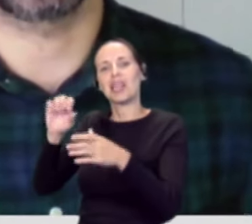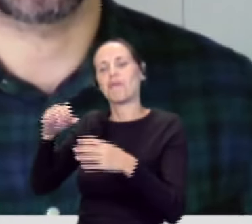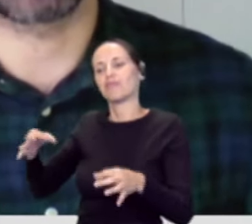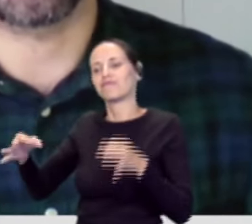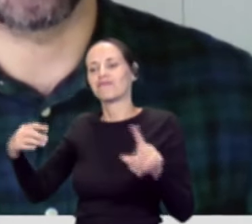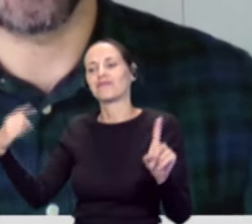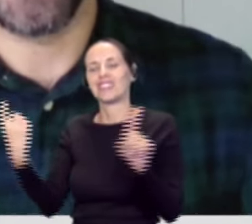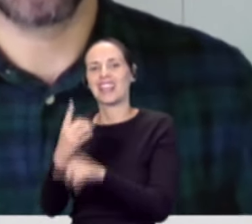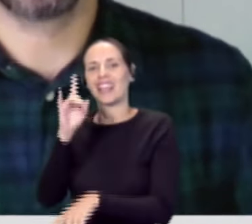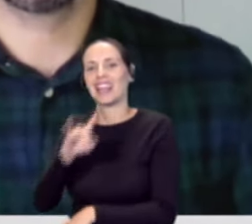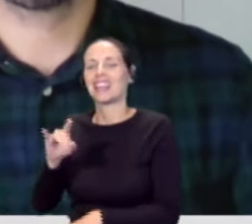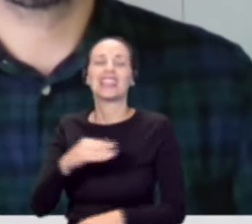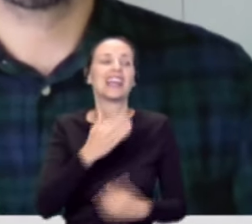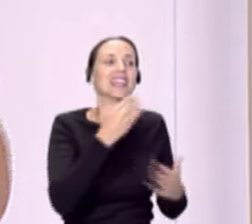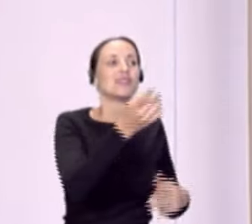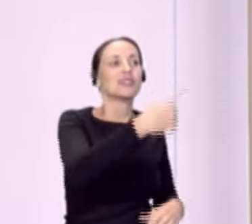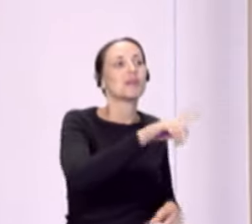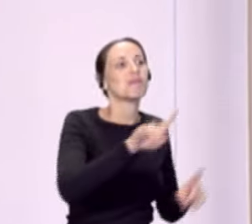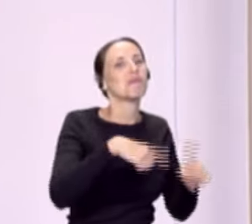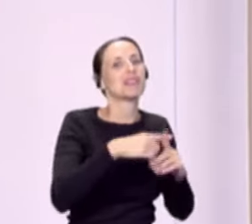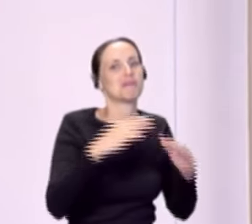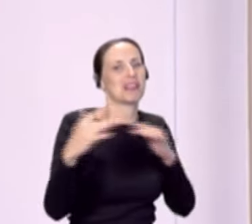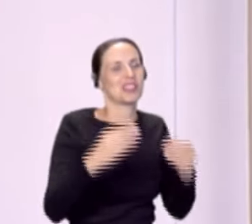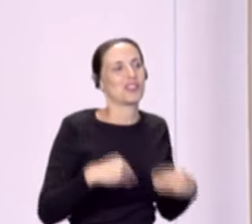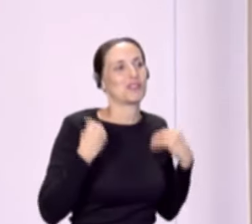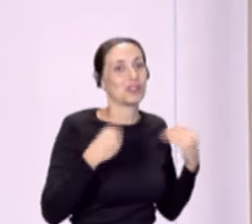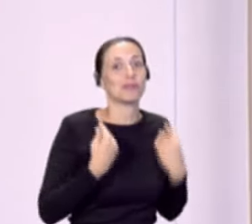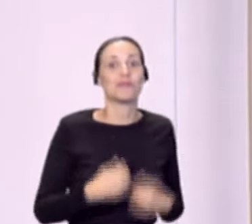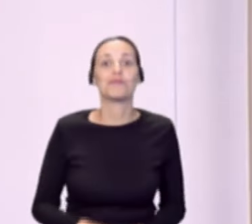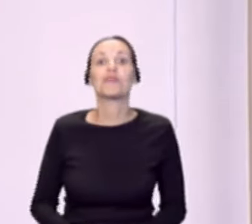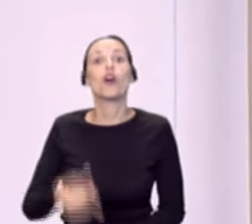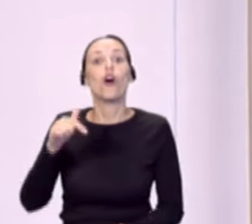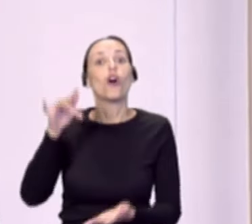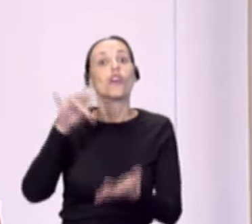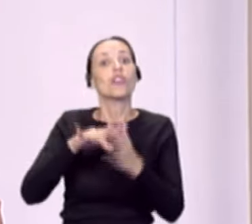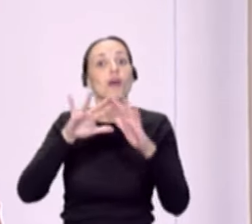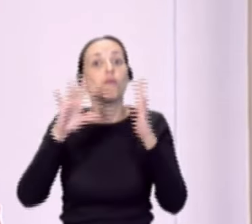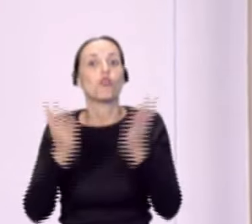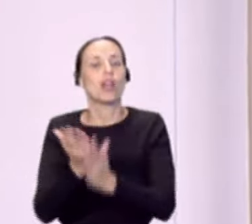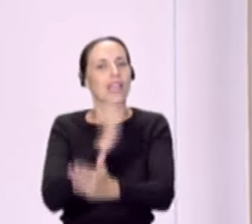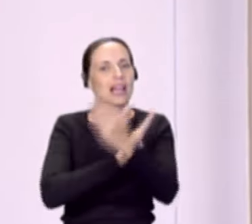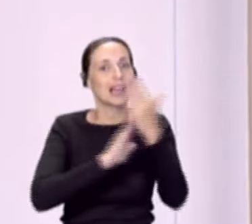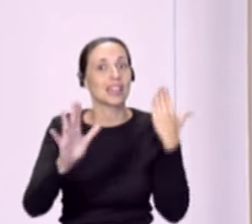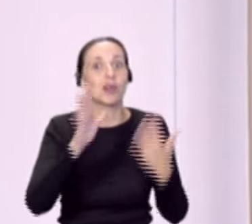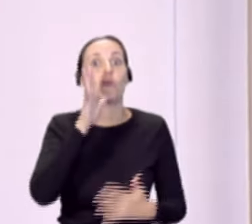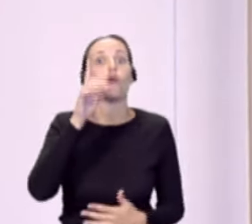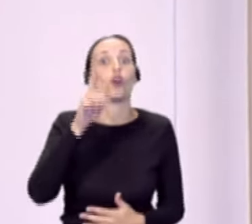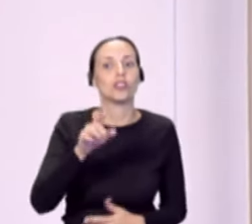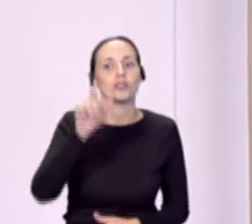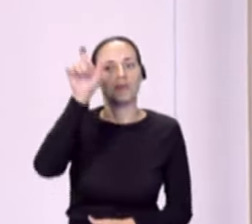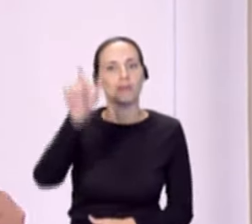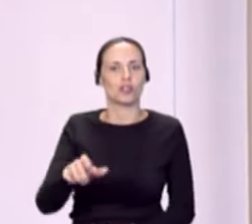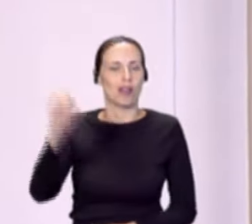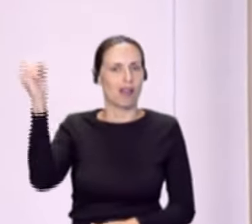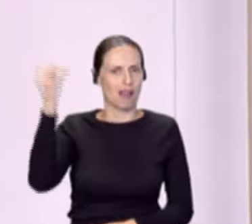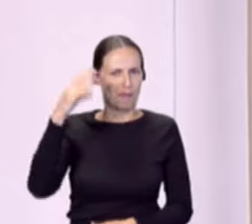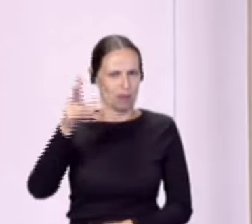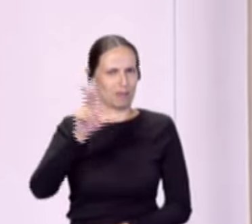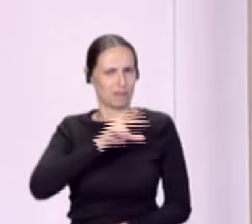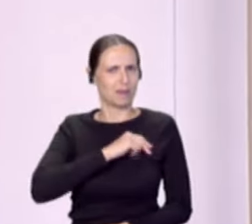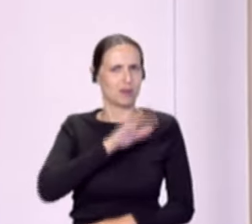disfrutar del partido. Ojalá. Y hoy se conmemora el Día Mundial del Karate y ante tal hecho hemos invitado a una campeona con premios